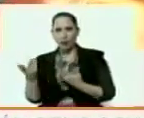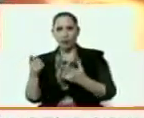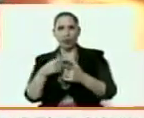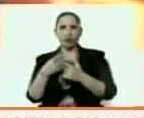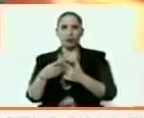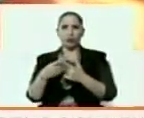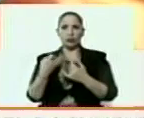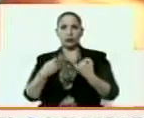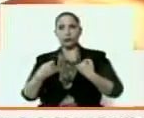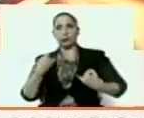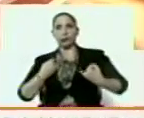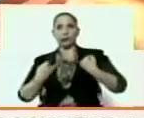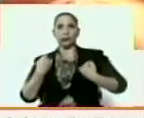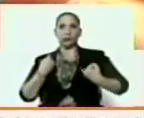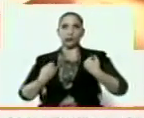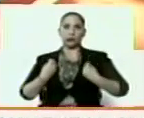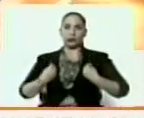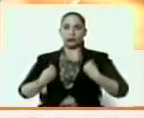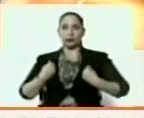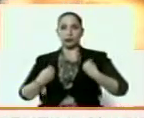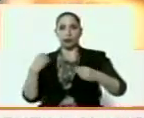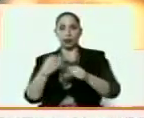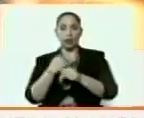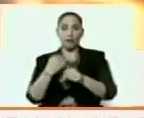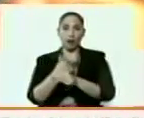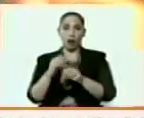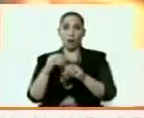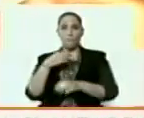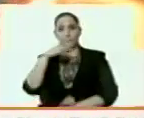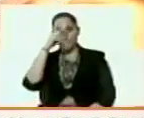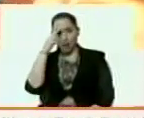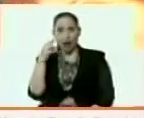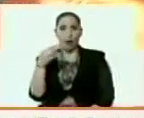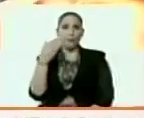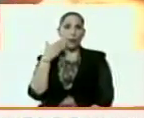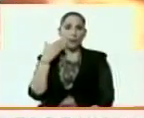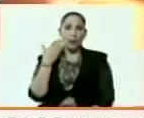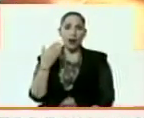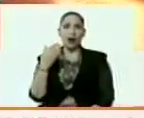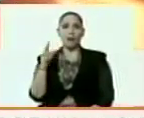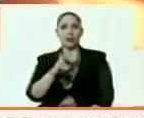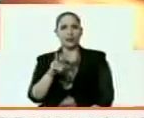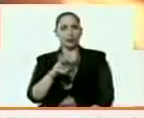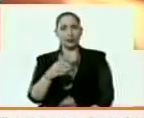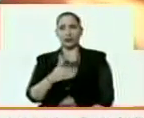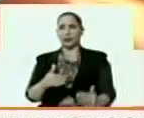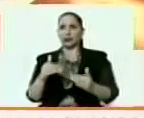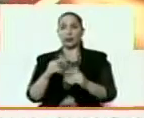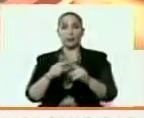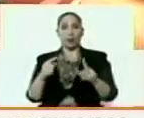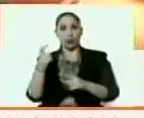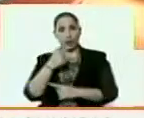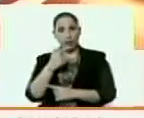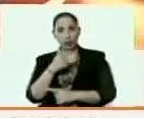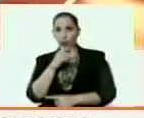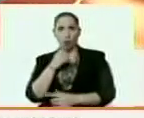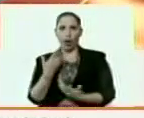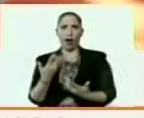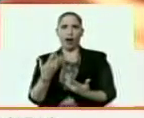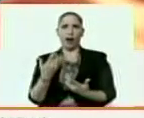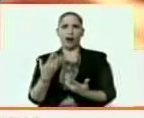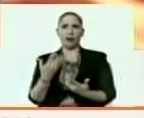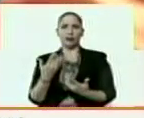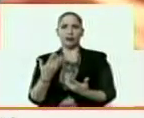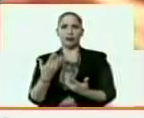de angustia del trabajador venezolano, del padre de familia, la madre de familia venezolana, son muy altos. Sí, pero es que la realidad no va ajena a la política,